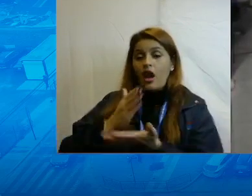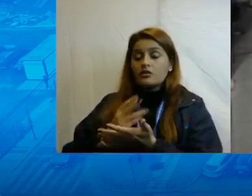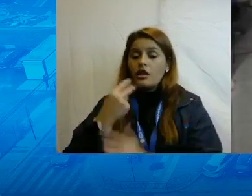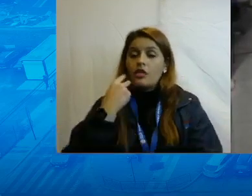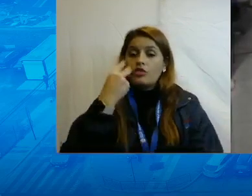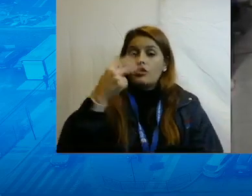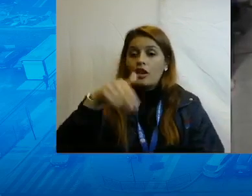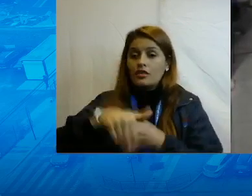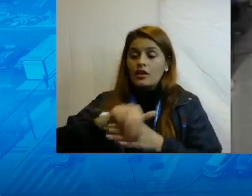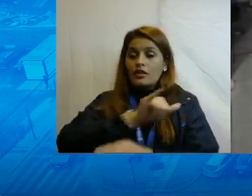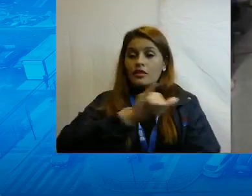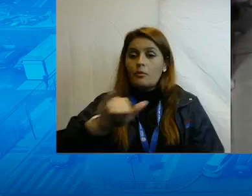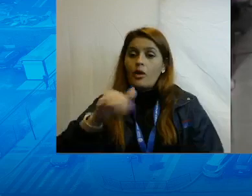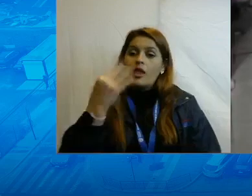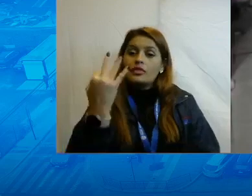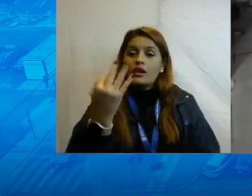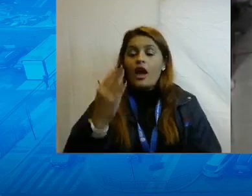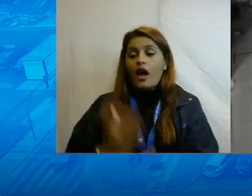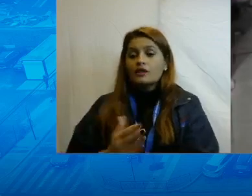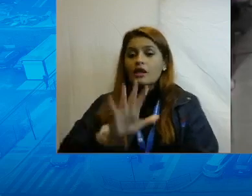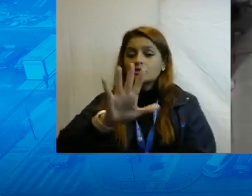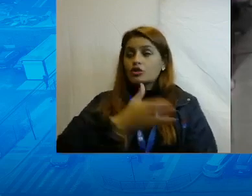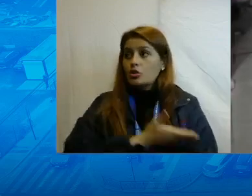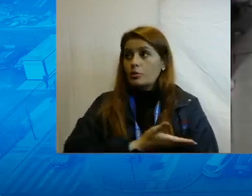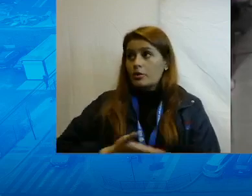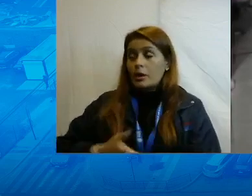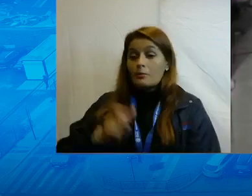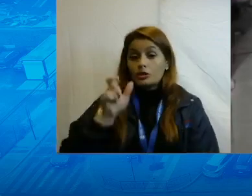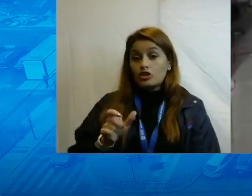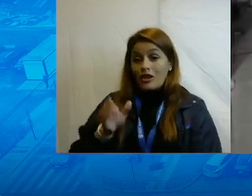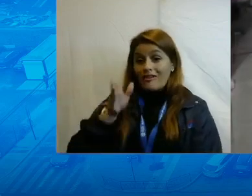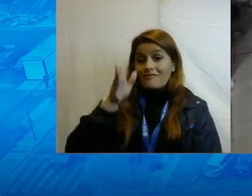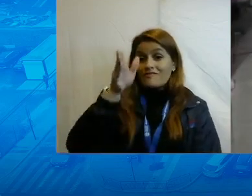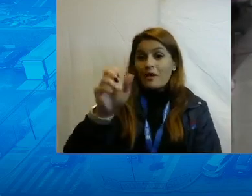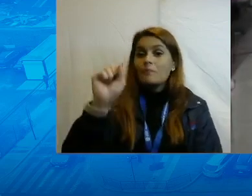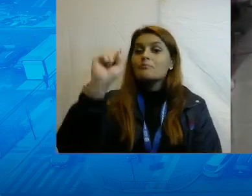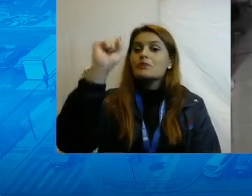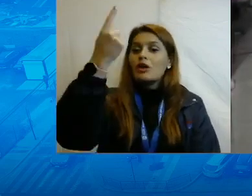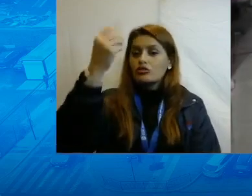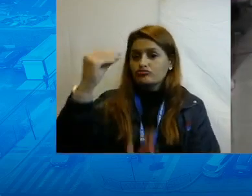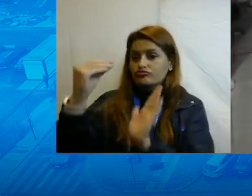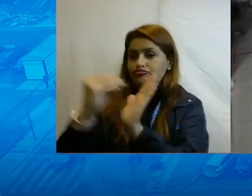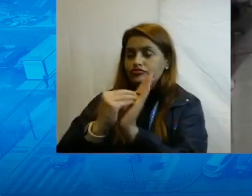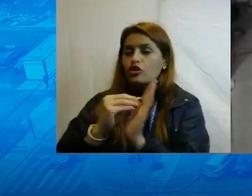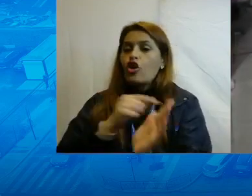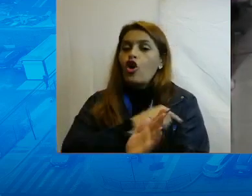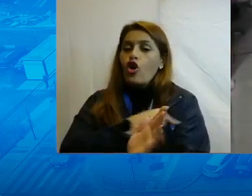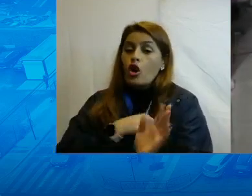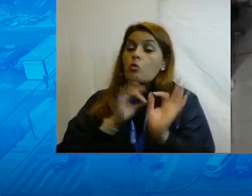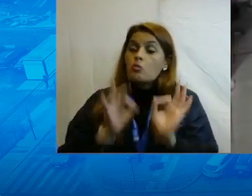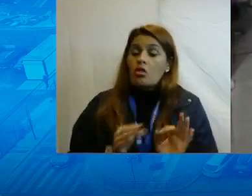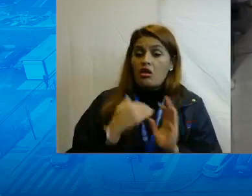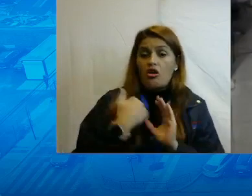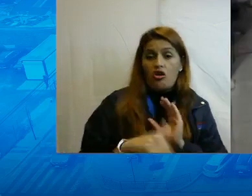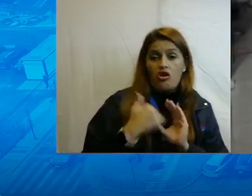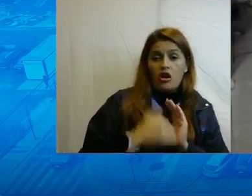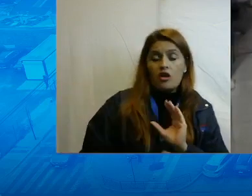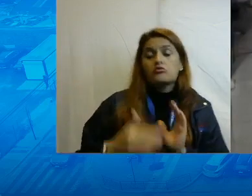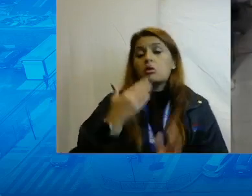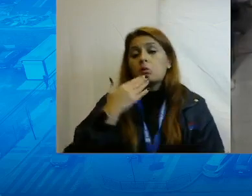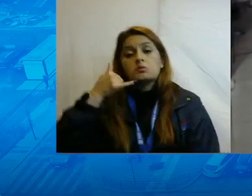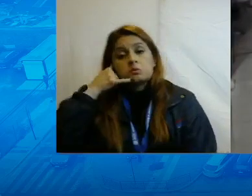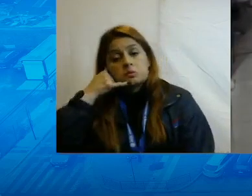2 de la tarde y de las 3 a las 5:30. La persona va a agendar su hora, ya sea por teléfono, presencial, por correo, tenemos hasta por